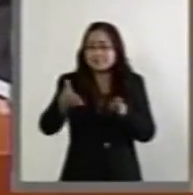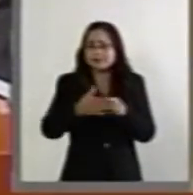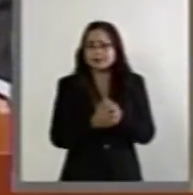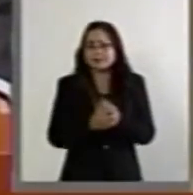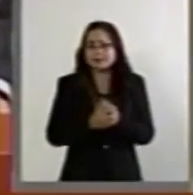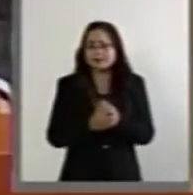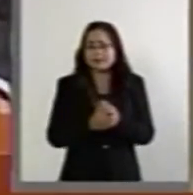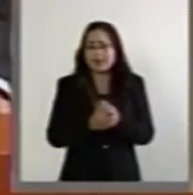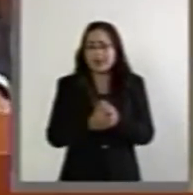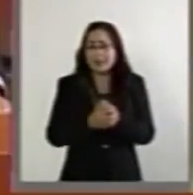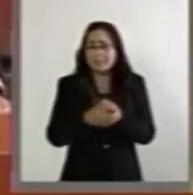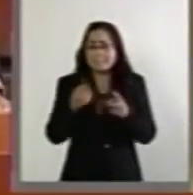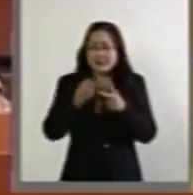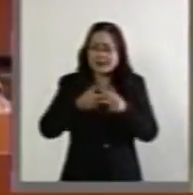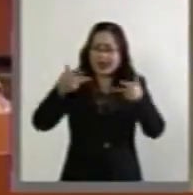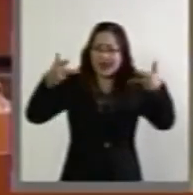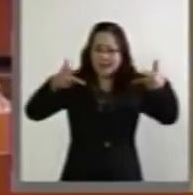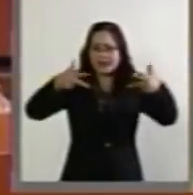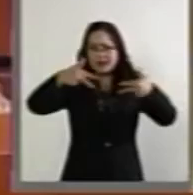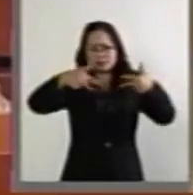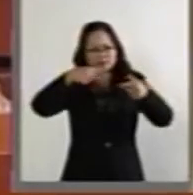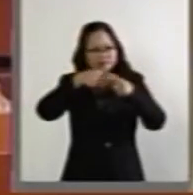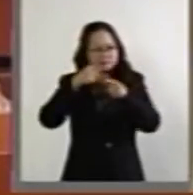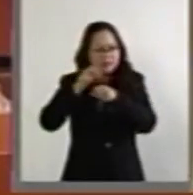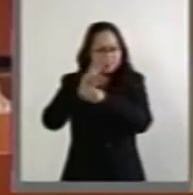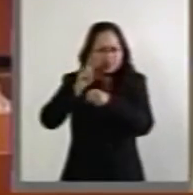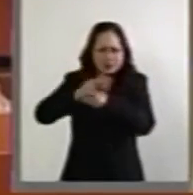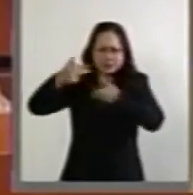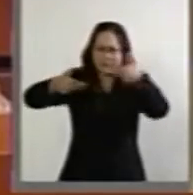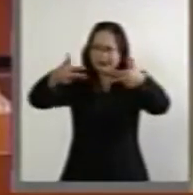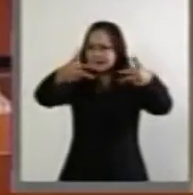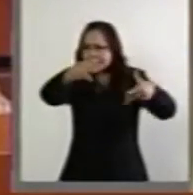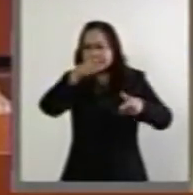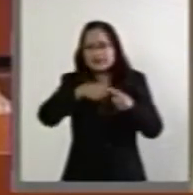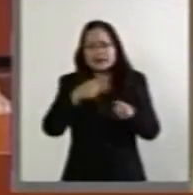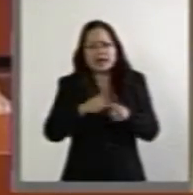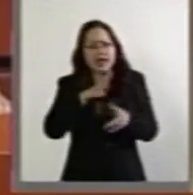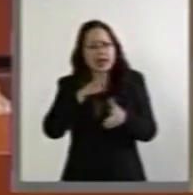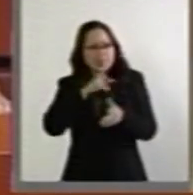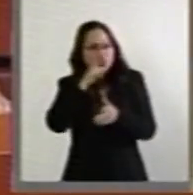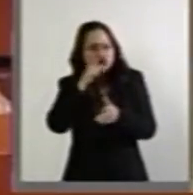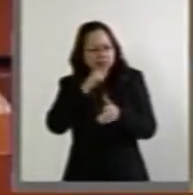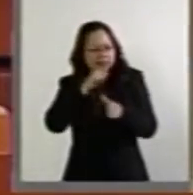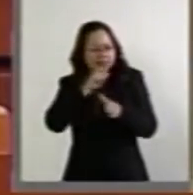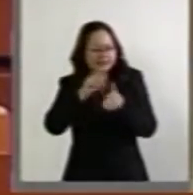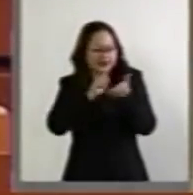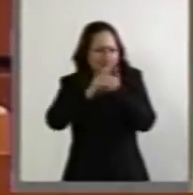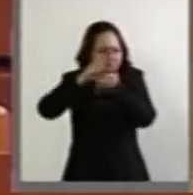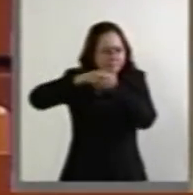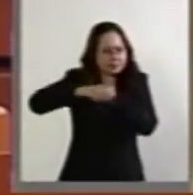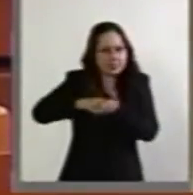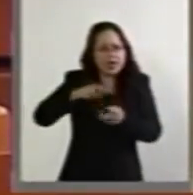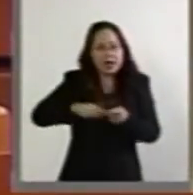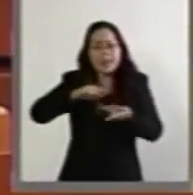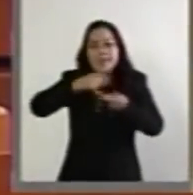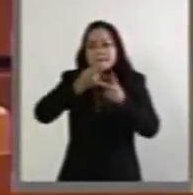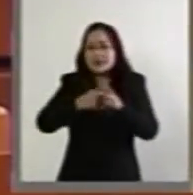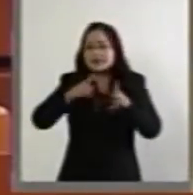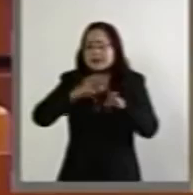de cámaras, se inició una profunda reforma policial, donde se empezó a